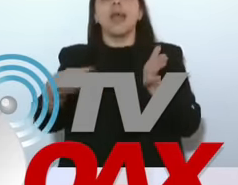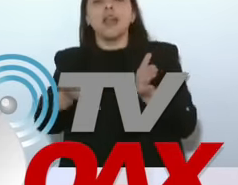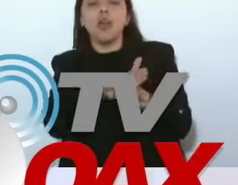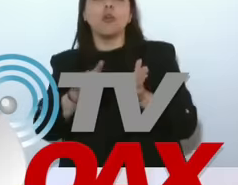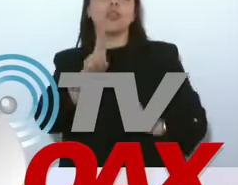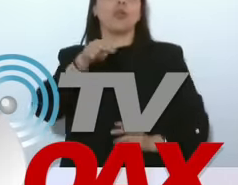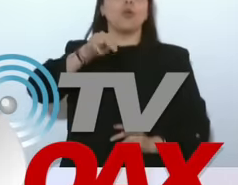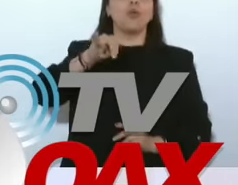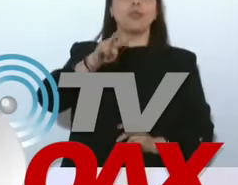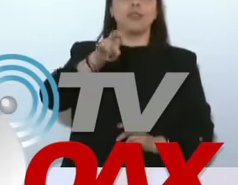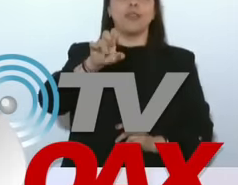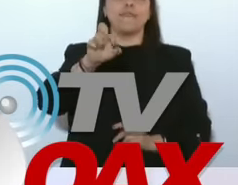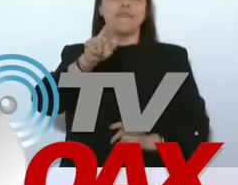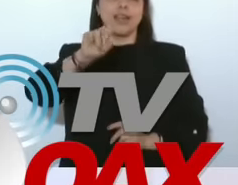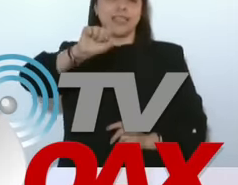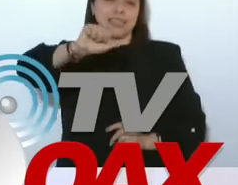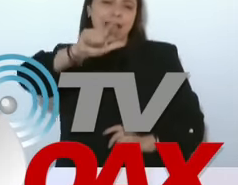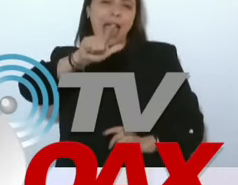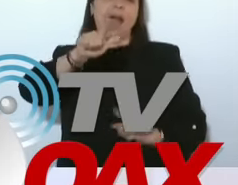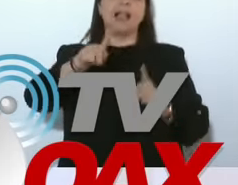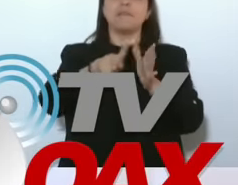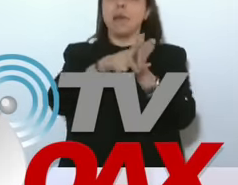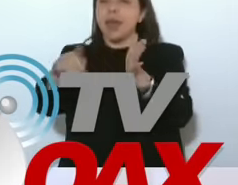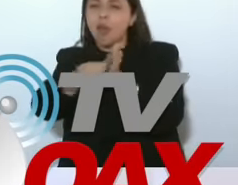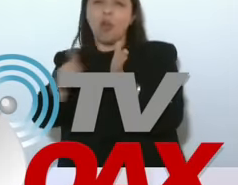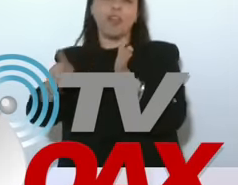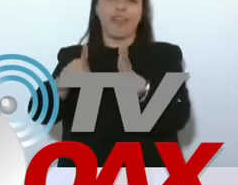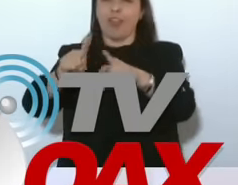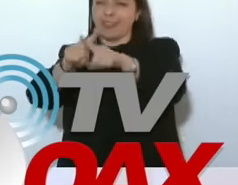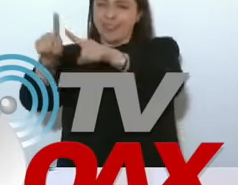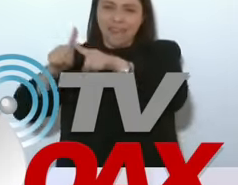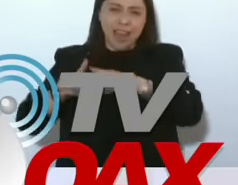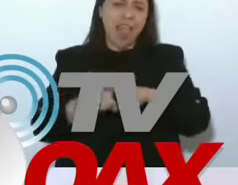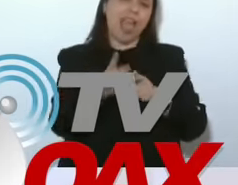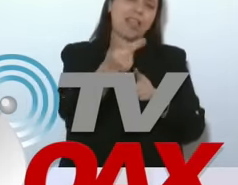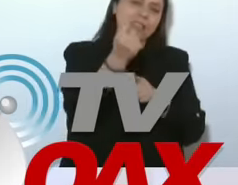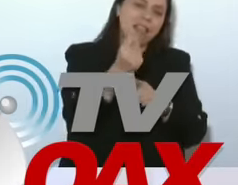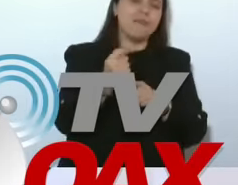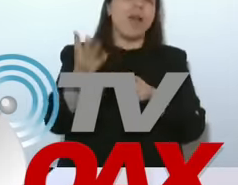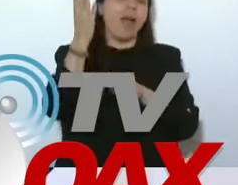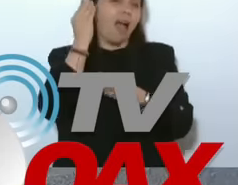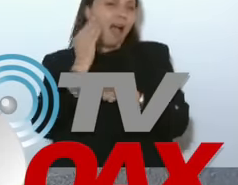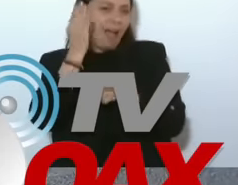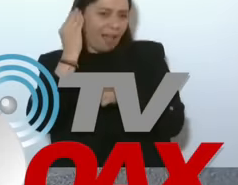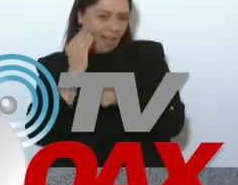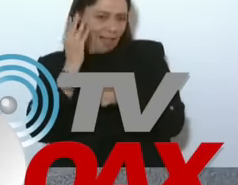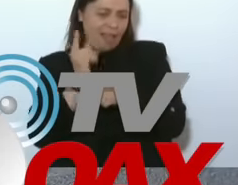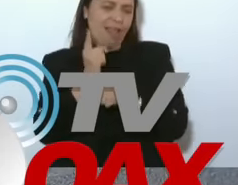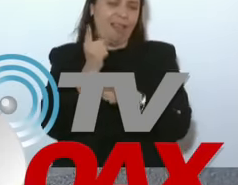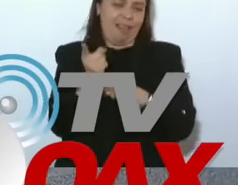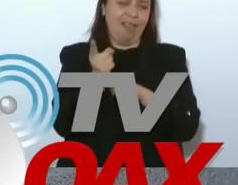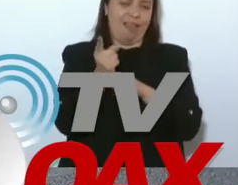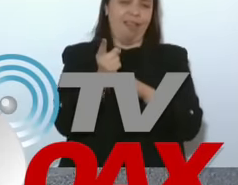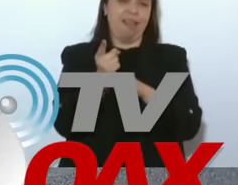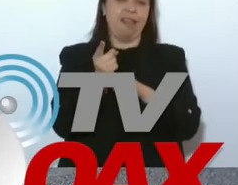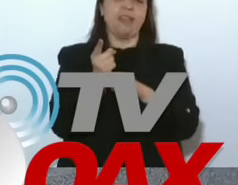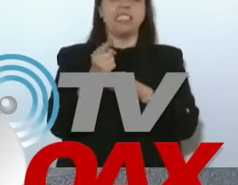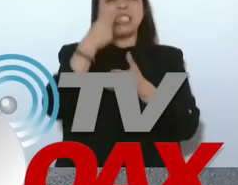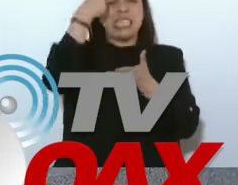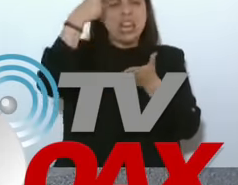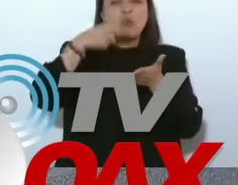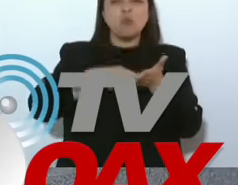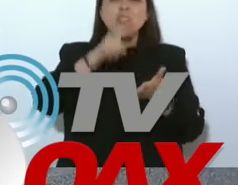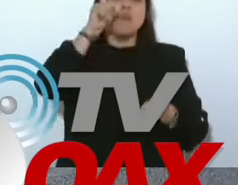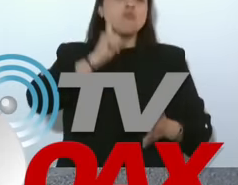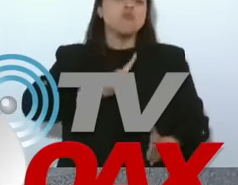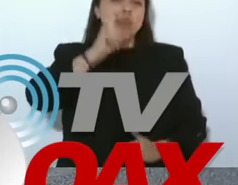y en otros periódicos y en la radio y en la televisión? Estuvo aquí hasta la señora, no puedo